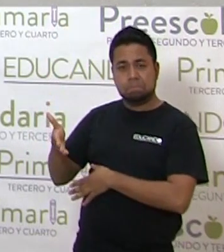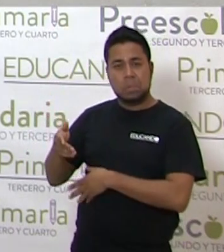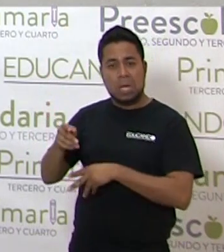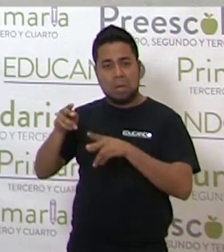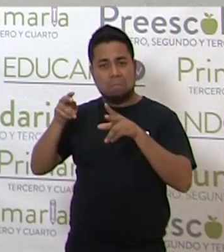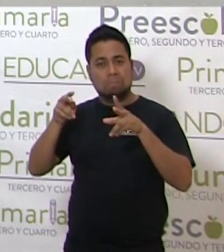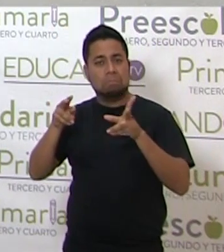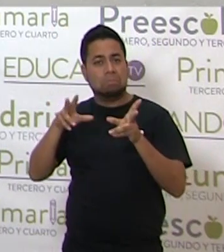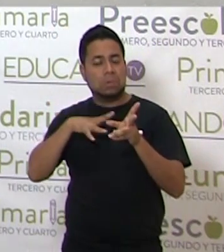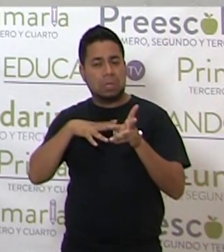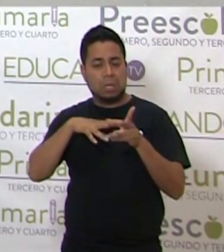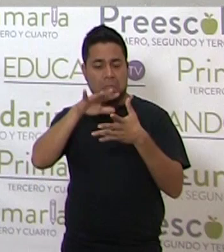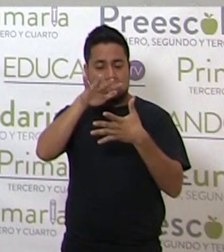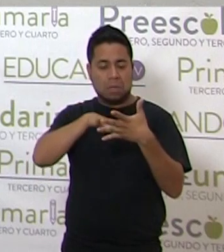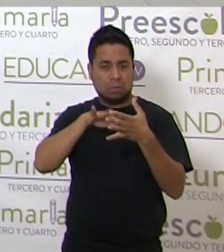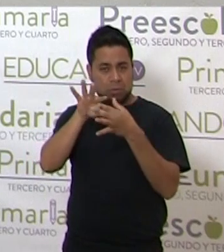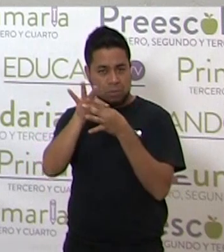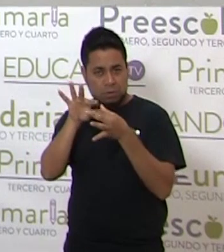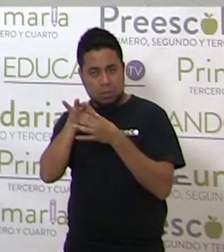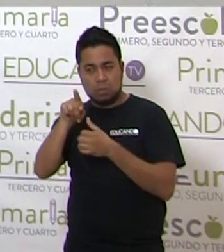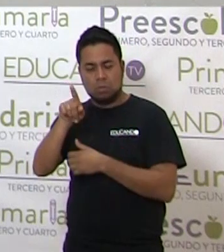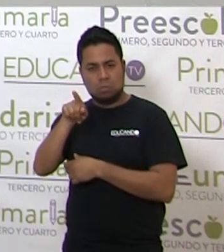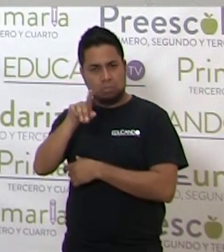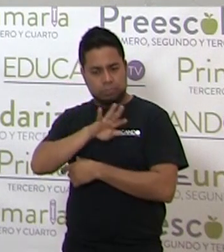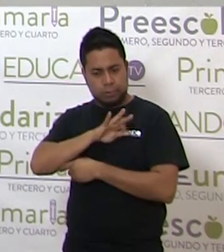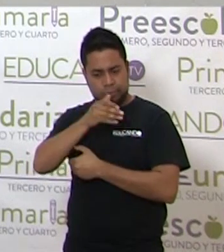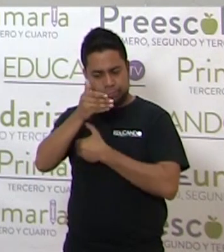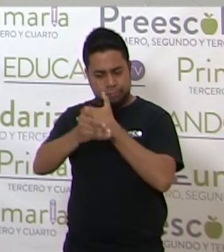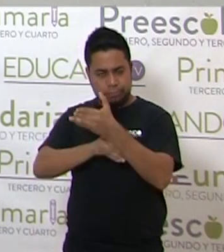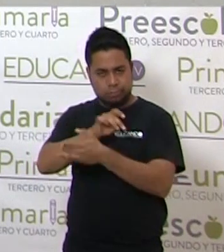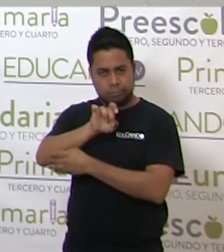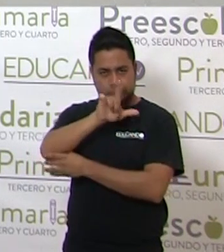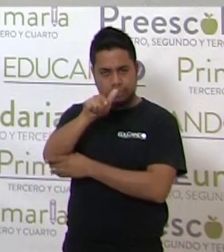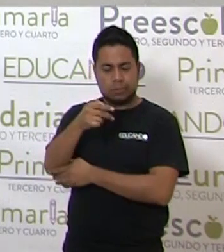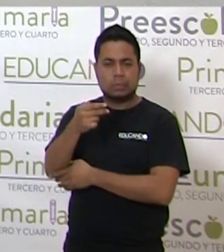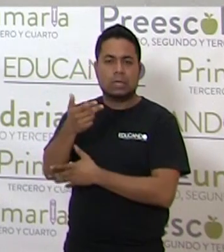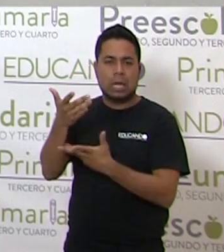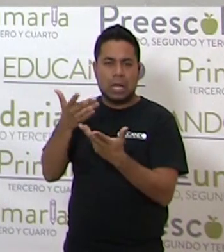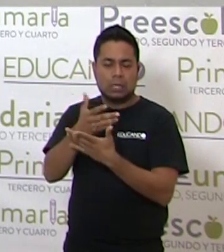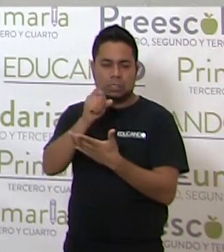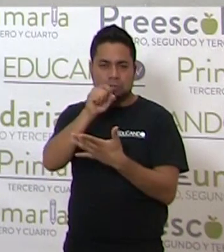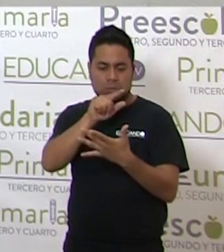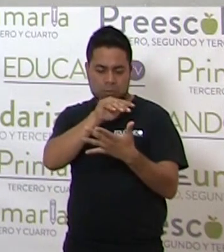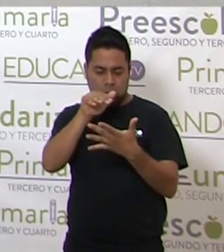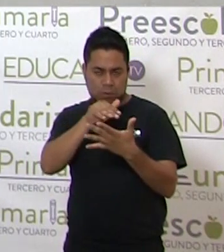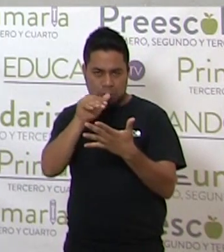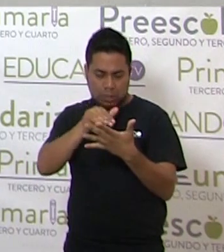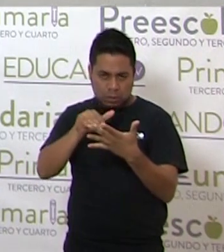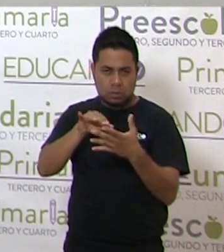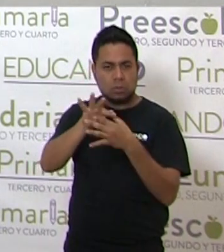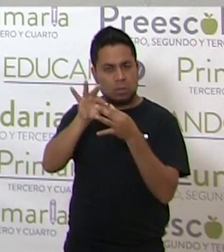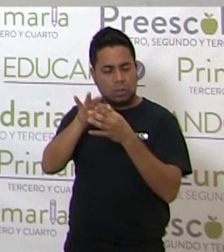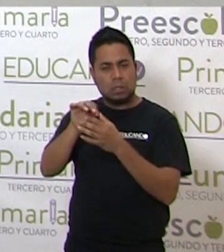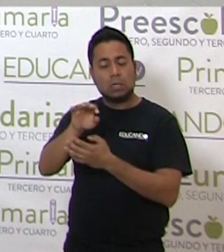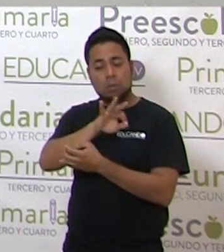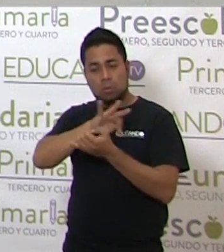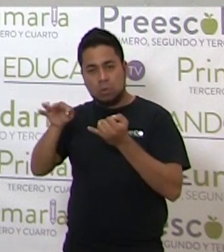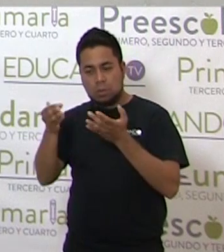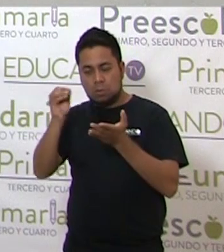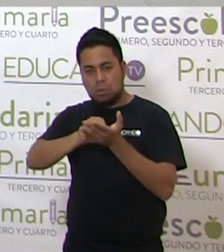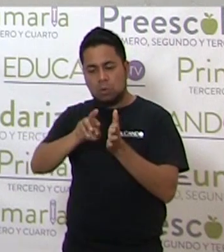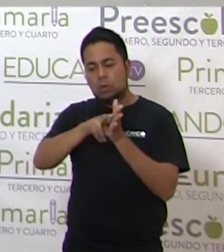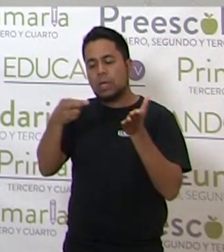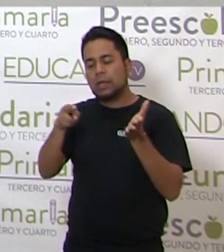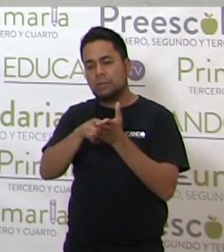expositivos y que ustedes puedan más adelante elaborar su propio texto expositivo y finalmente armar una revista